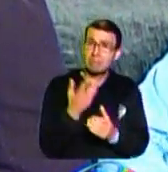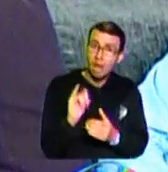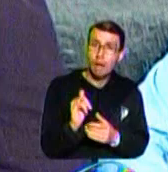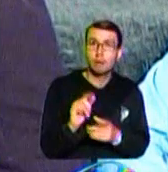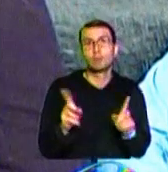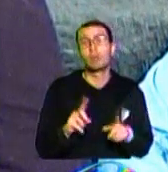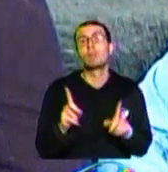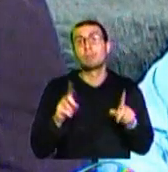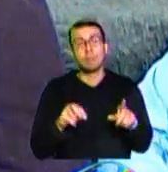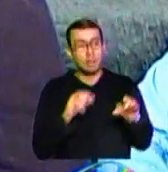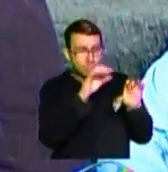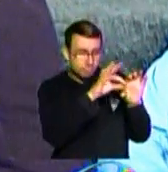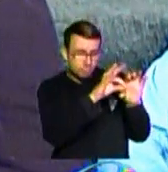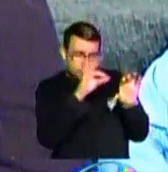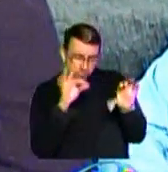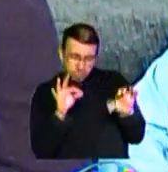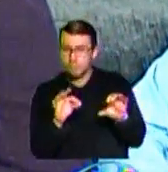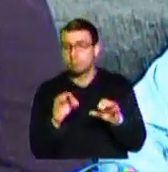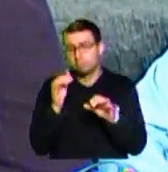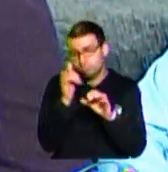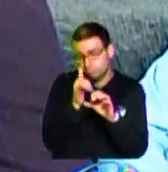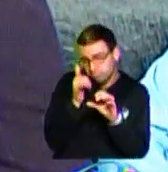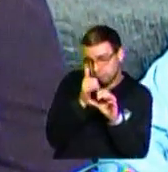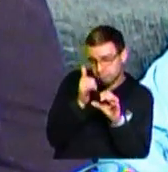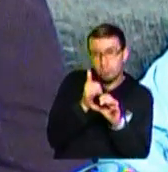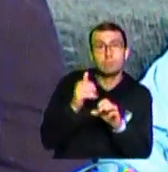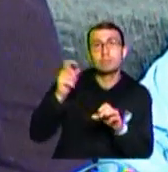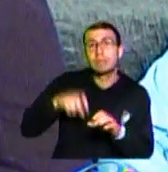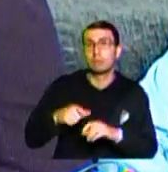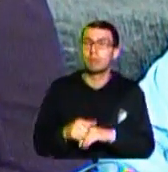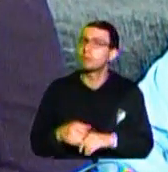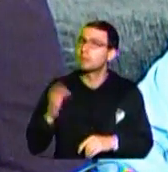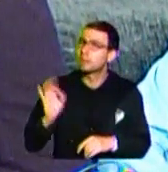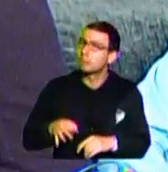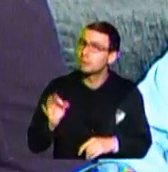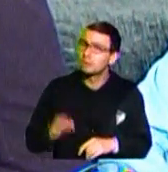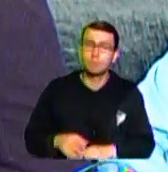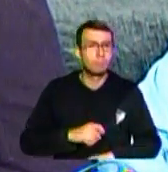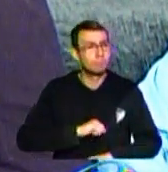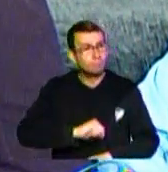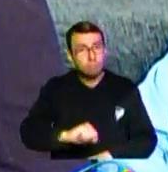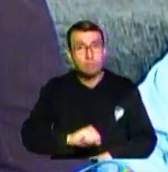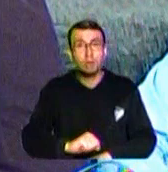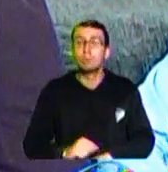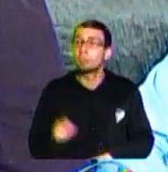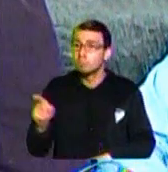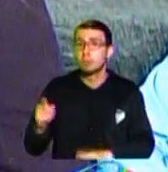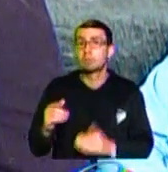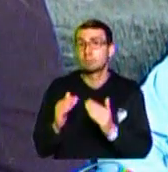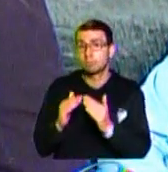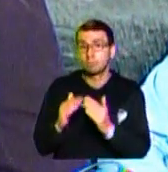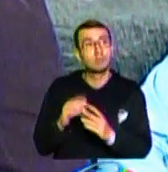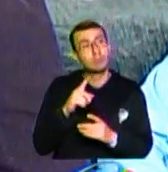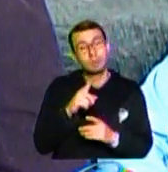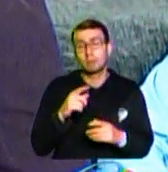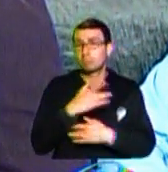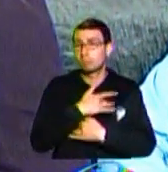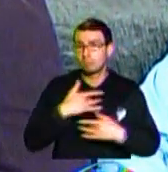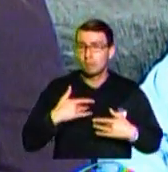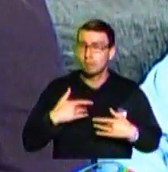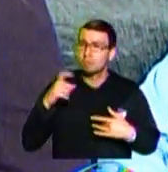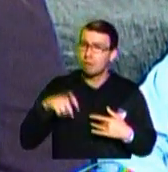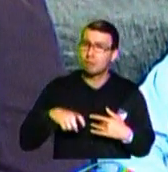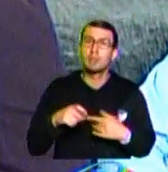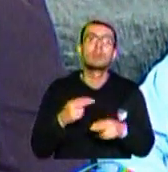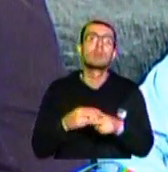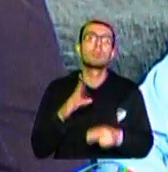señora, usted otra señora y usted otra señora, siempre exijan que se le hagan con colposcopia. Una citología es un diagnóstico a